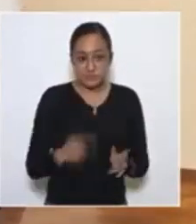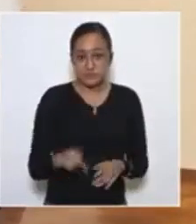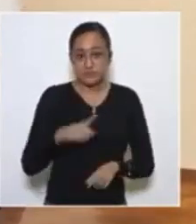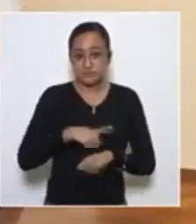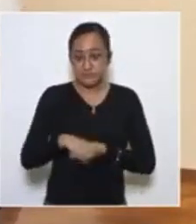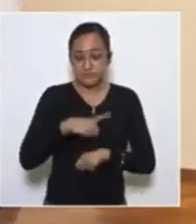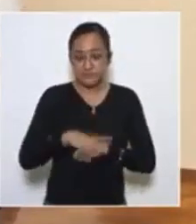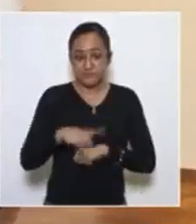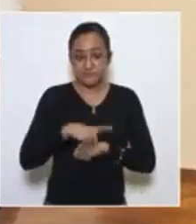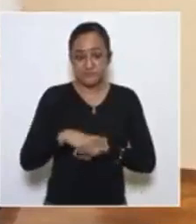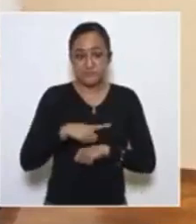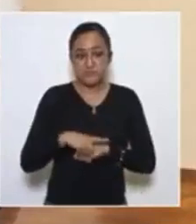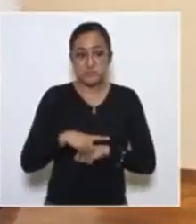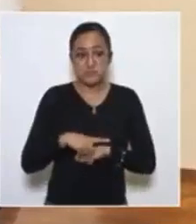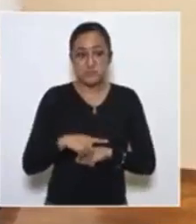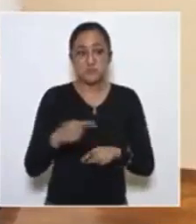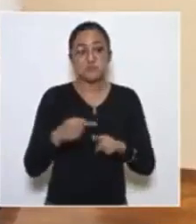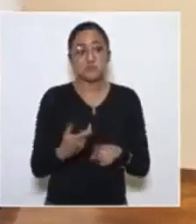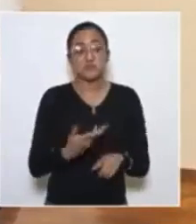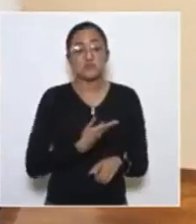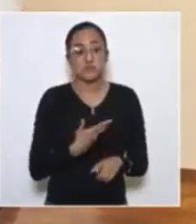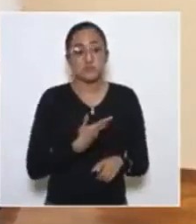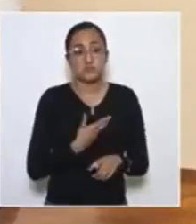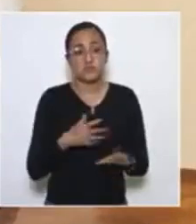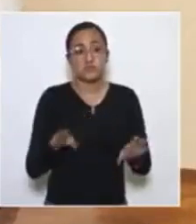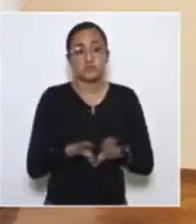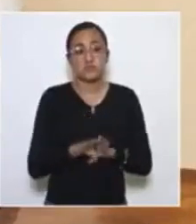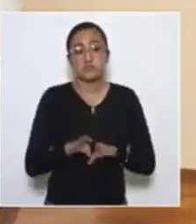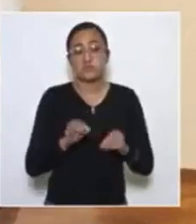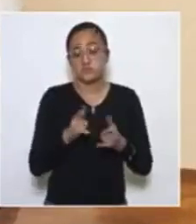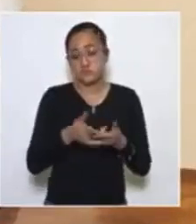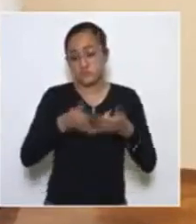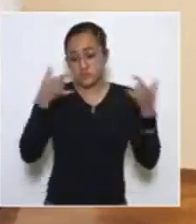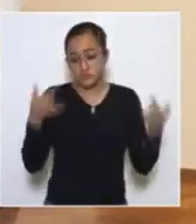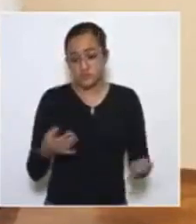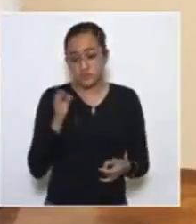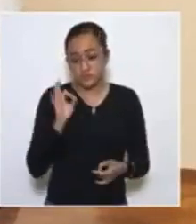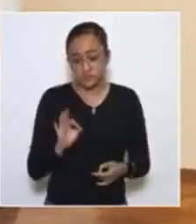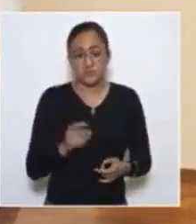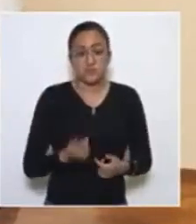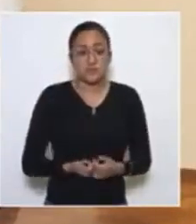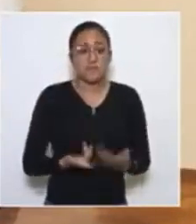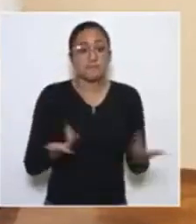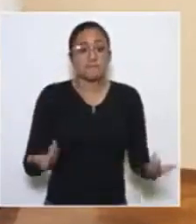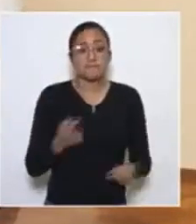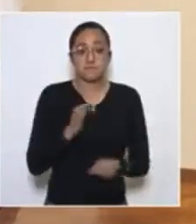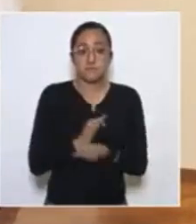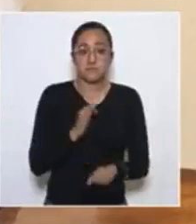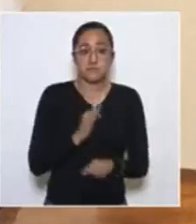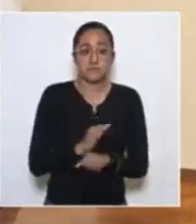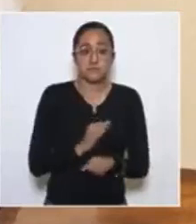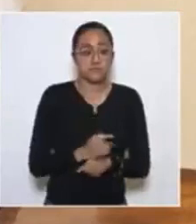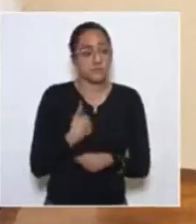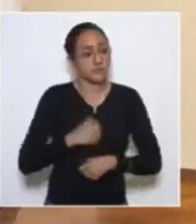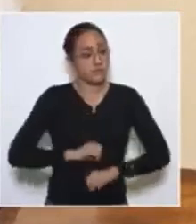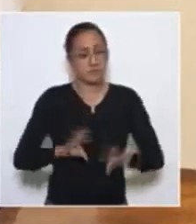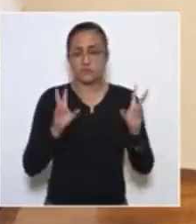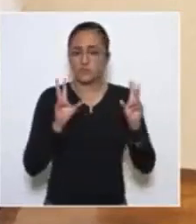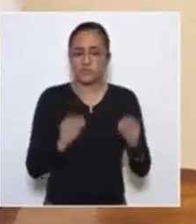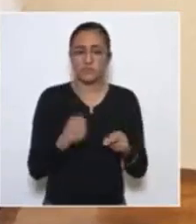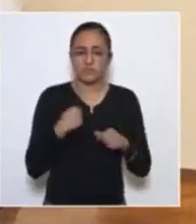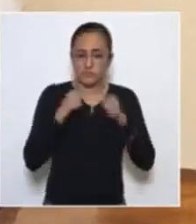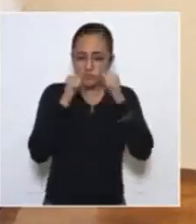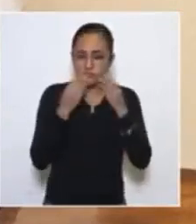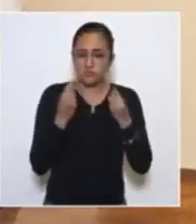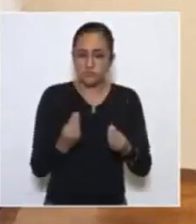daños que se provocaron a monumentos históricos. Entonces, no vamos a dejar de actuar